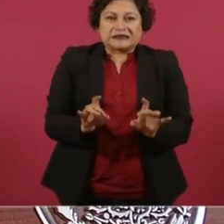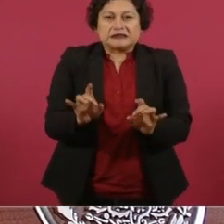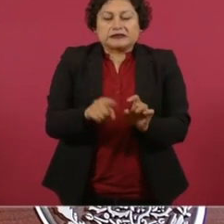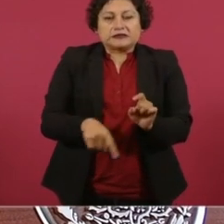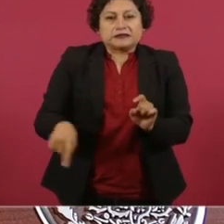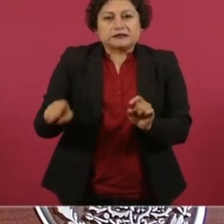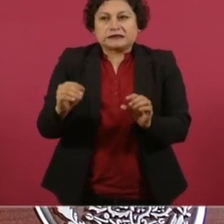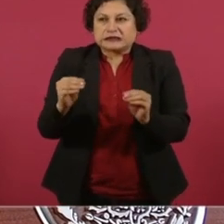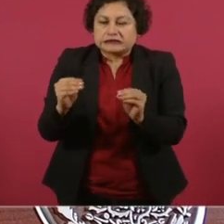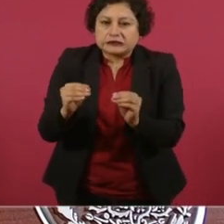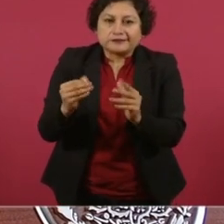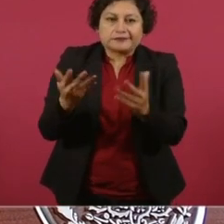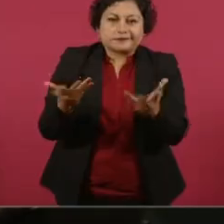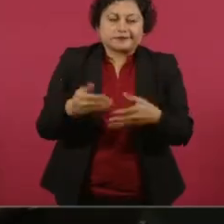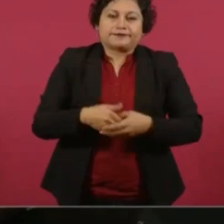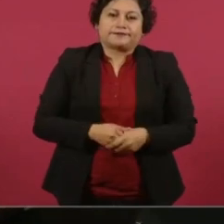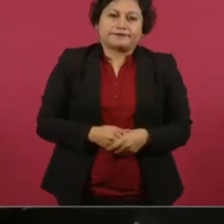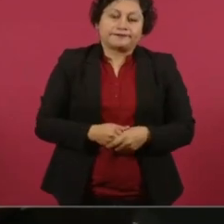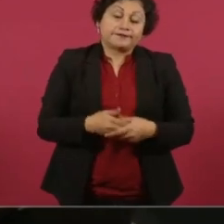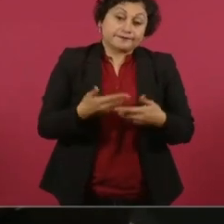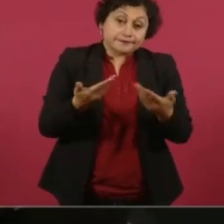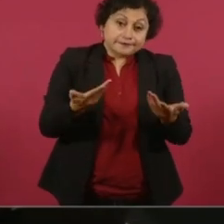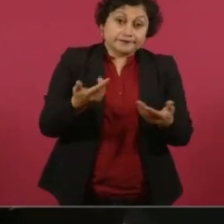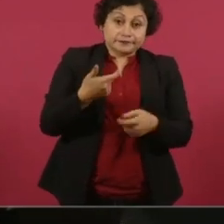Deseo lo mejor para